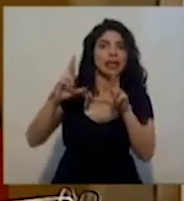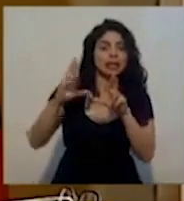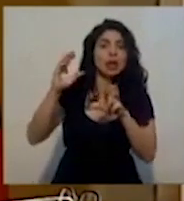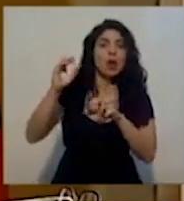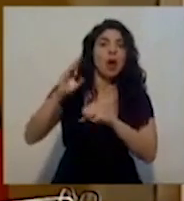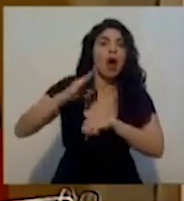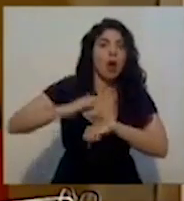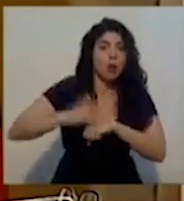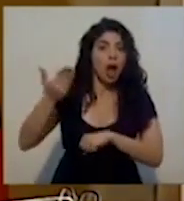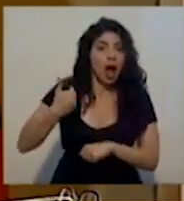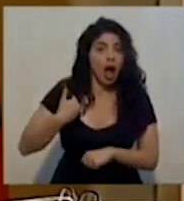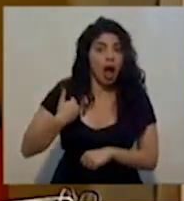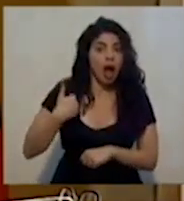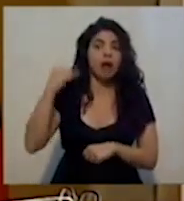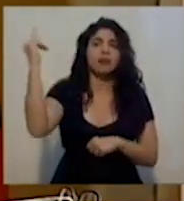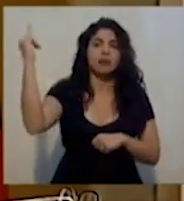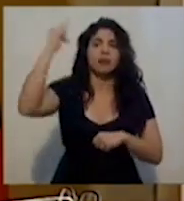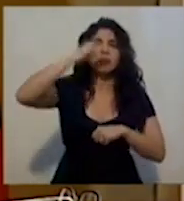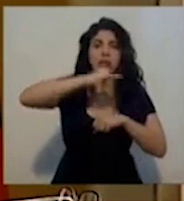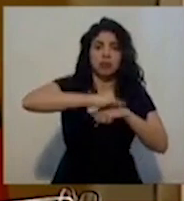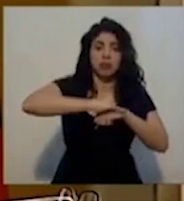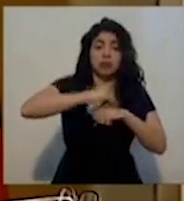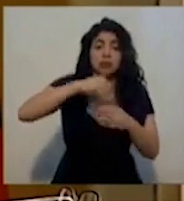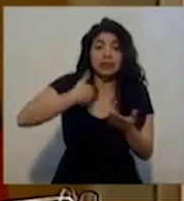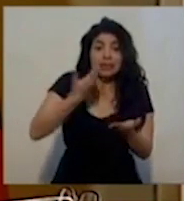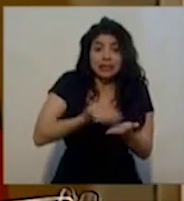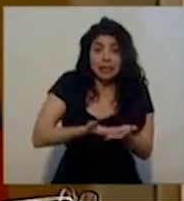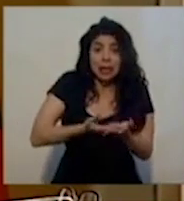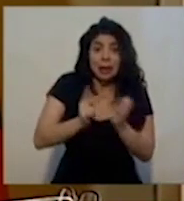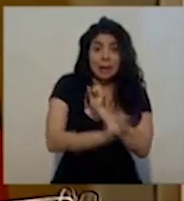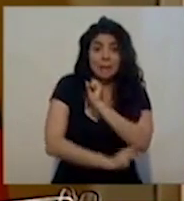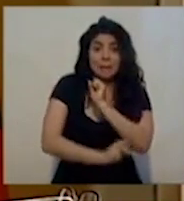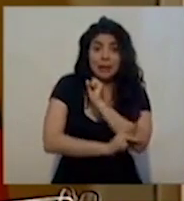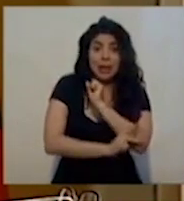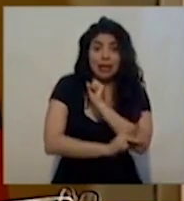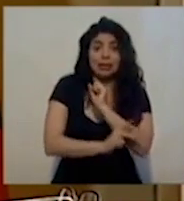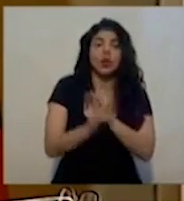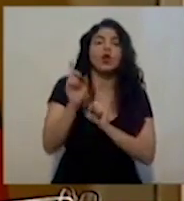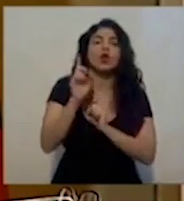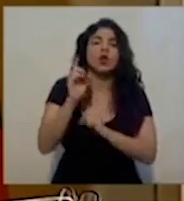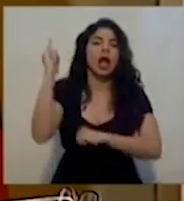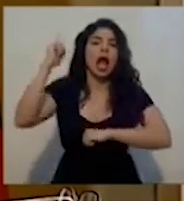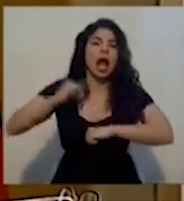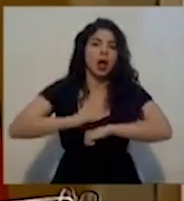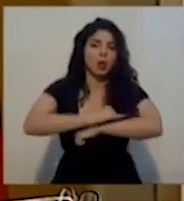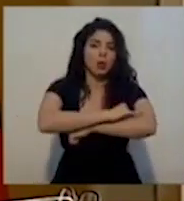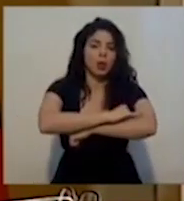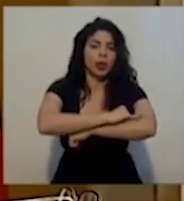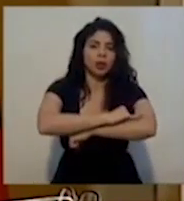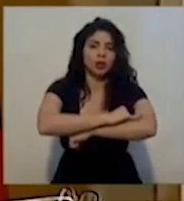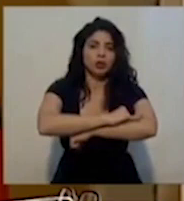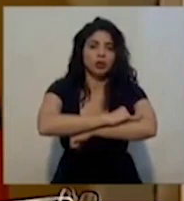estados autorizados los vuelos pueden ingresar al país a través de aeropuertos que no necesariamente están